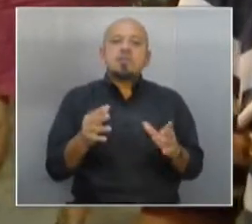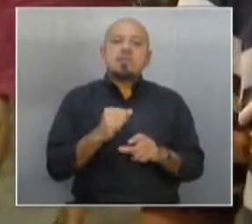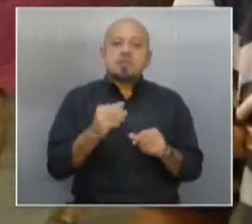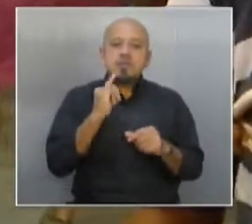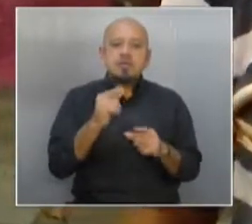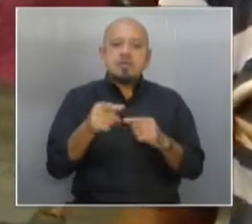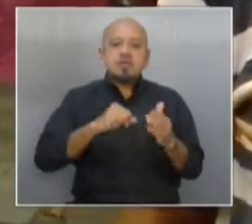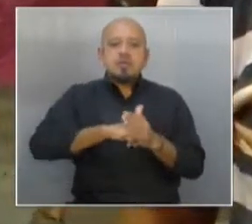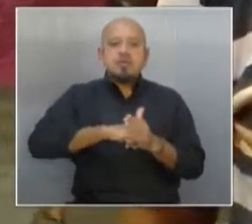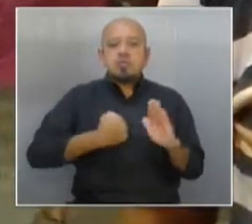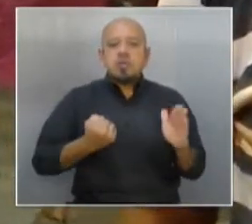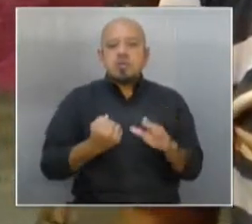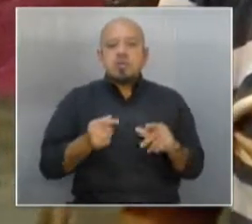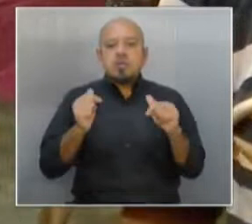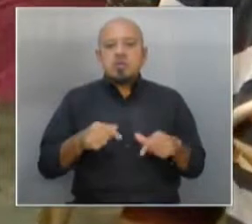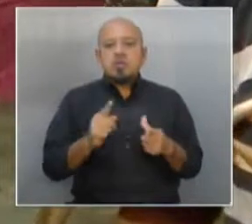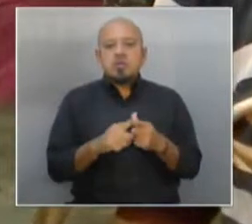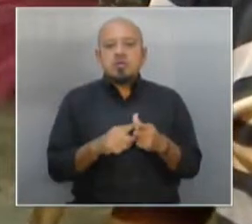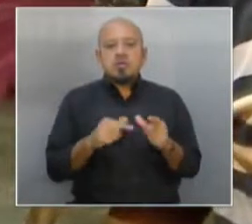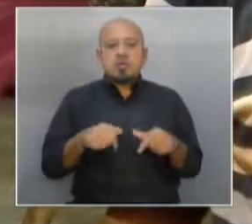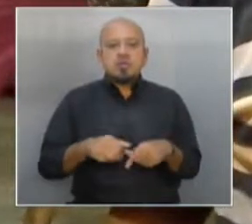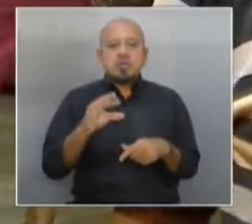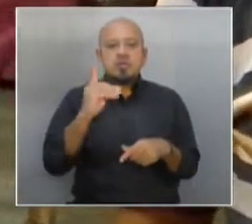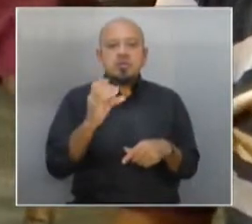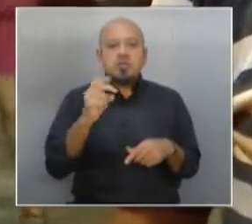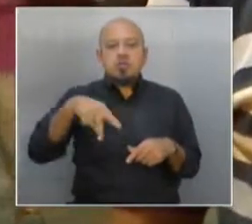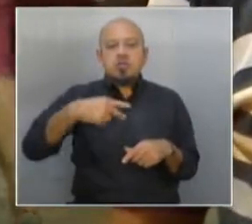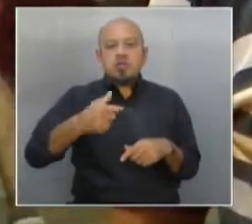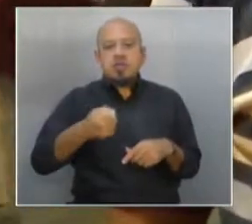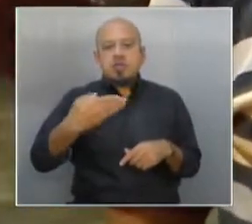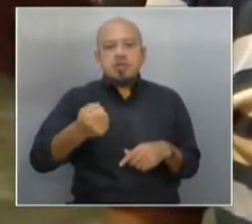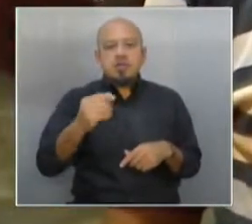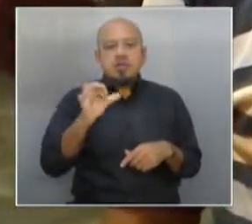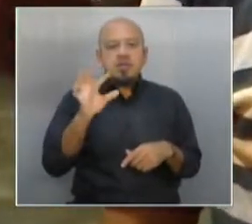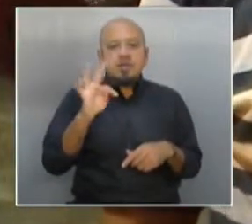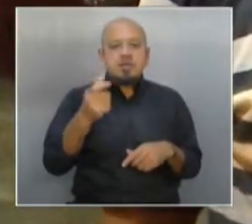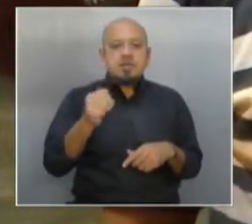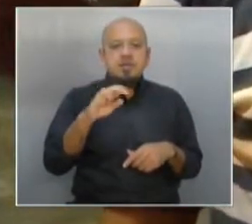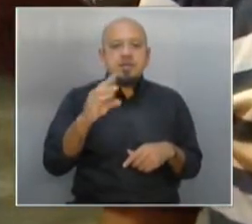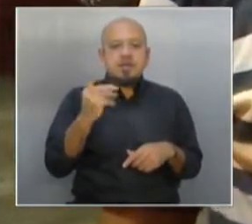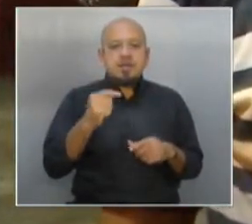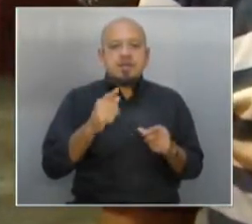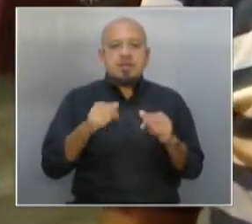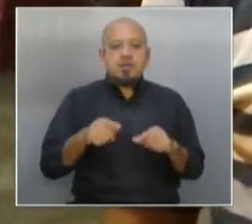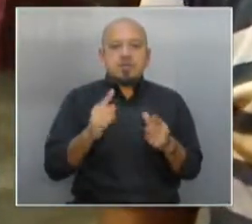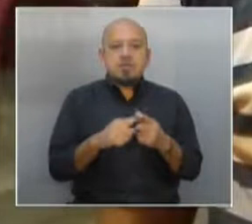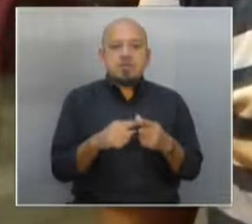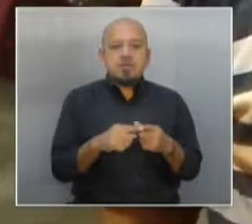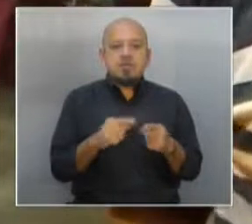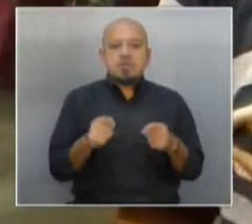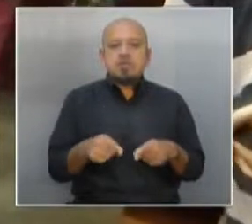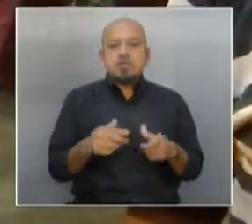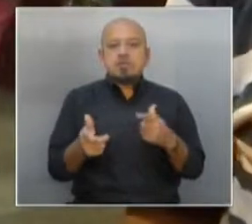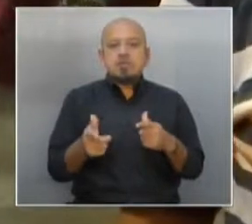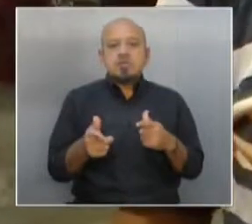acaba de suspender la etapa del Teatro de Verano. De aquí sale Doña Bastarda, se estaba preparando. Era la murga que cerraba hoy en el Teatro de Verano, su actuación en La Liguilla.